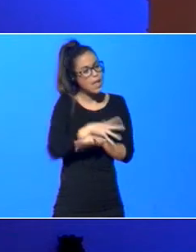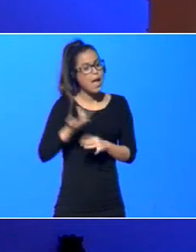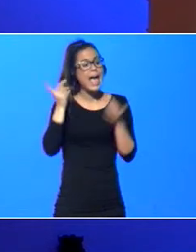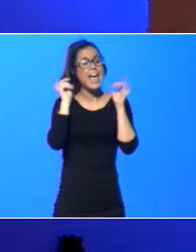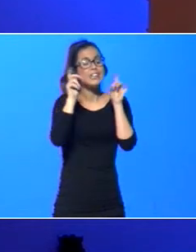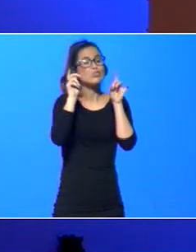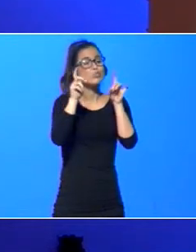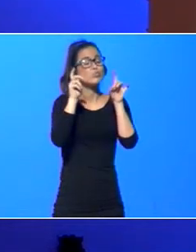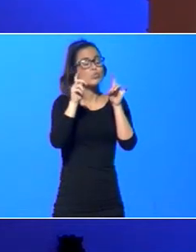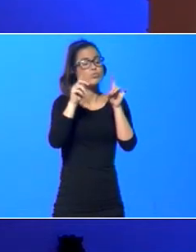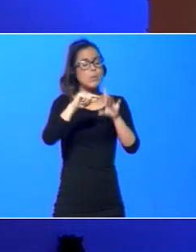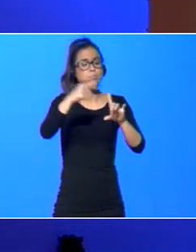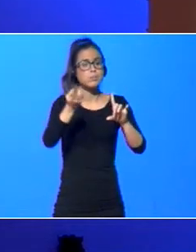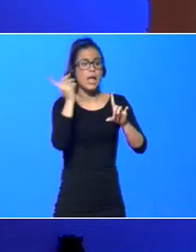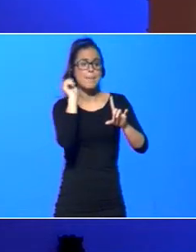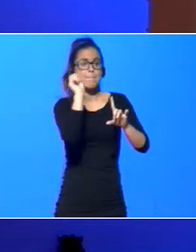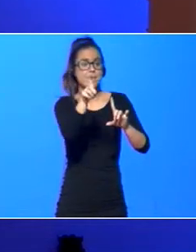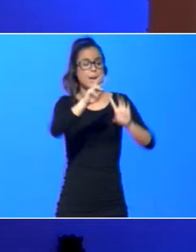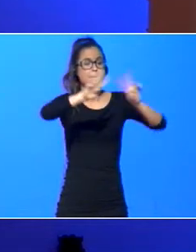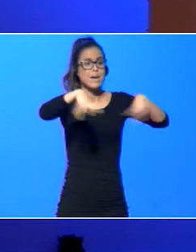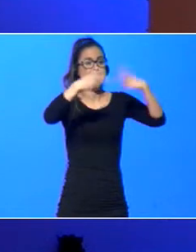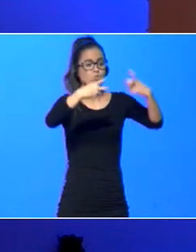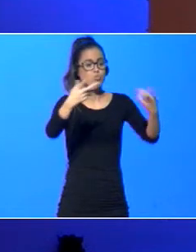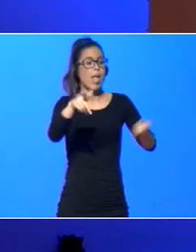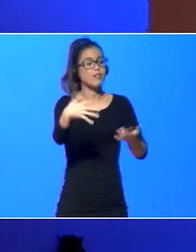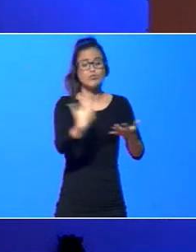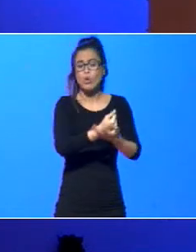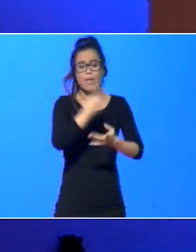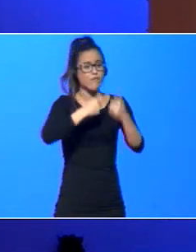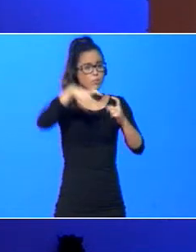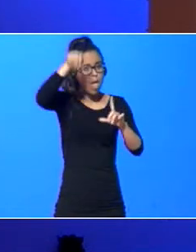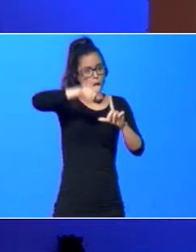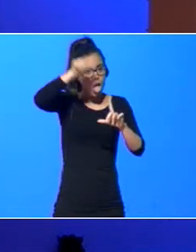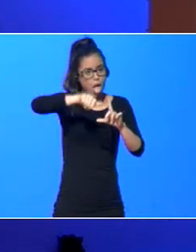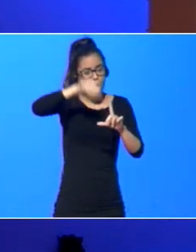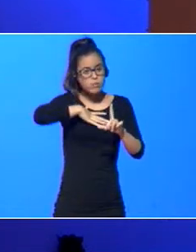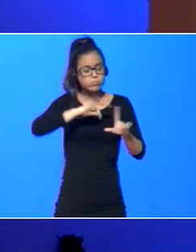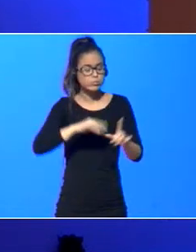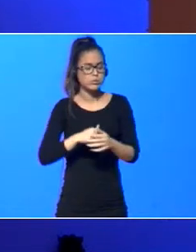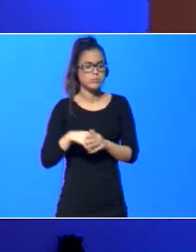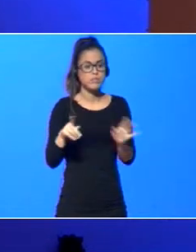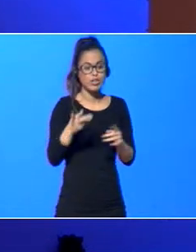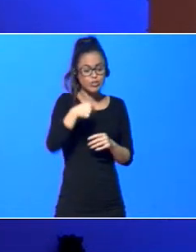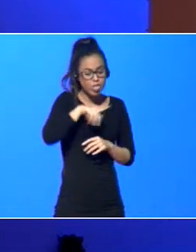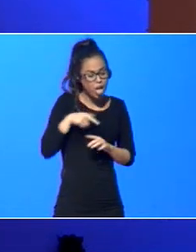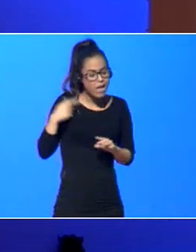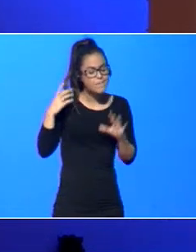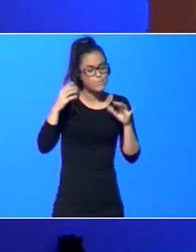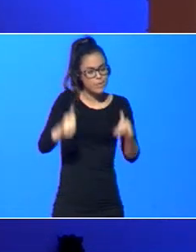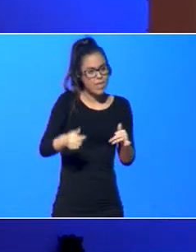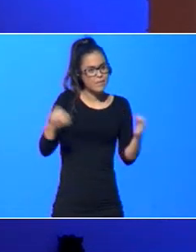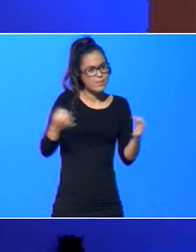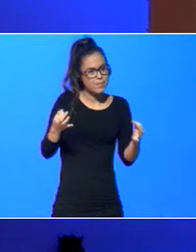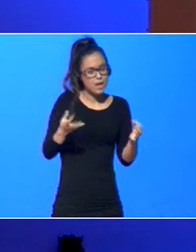berrikuntza, eta bertan daukazue informazio osoa. Hortik egin behar dugu erronkak, hortik egin behar dugu aportazioak, hortik